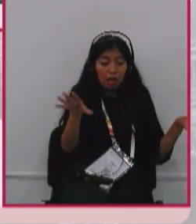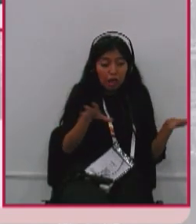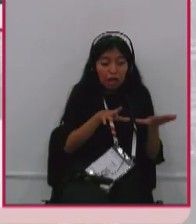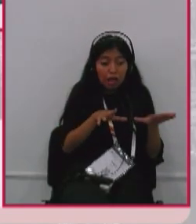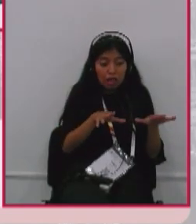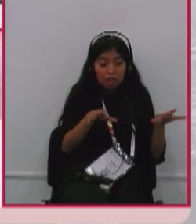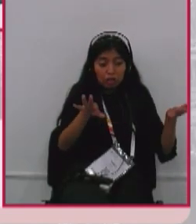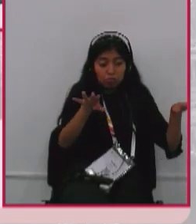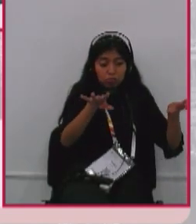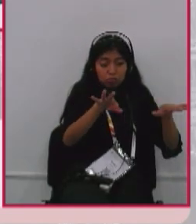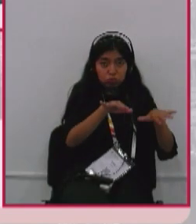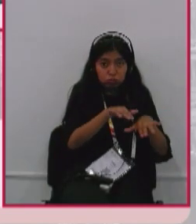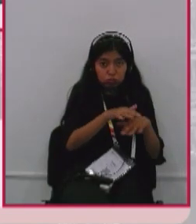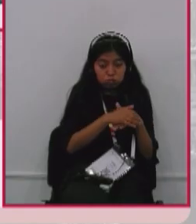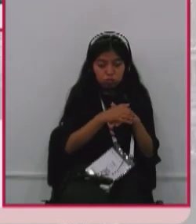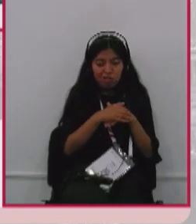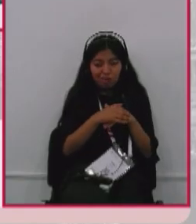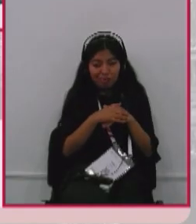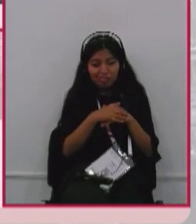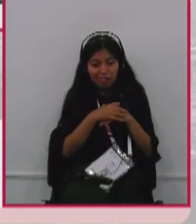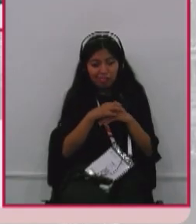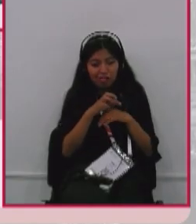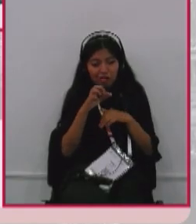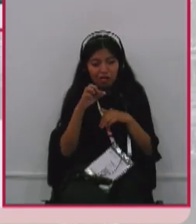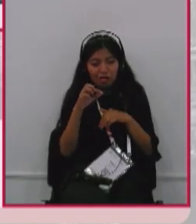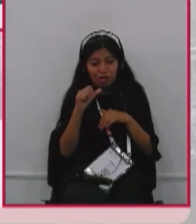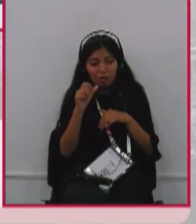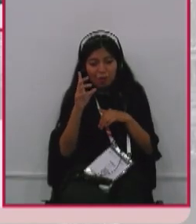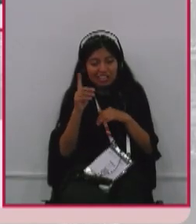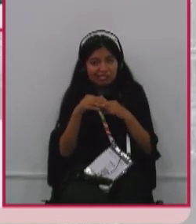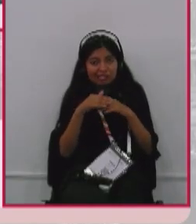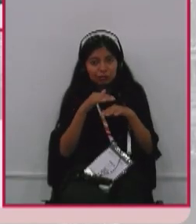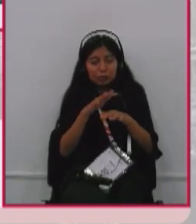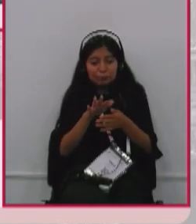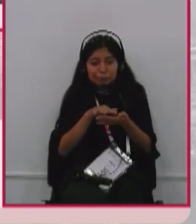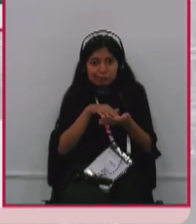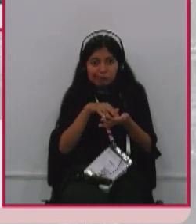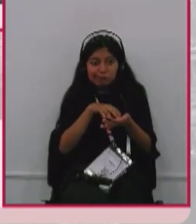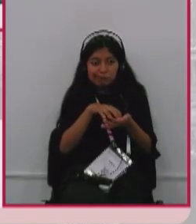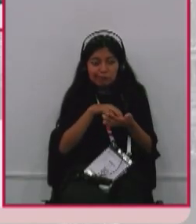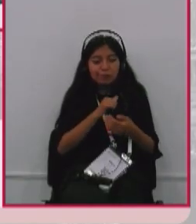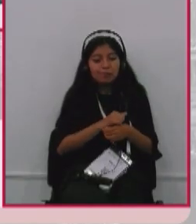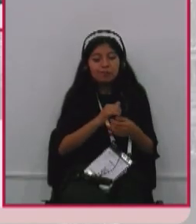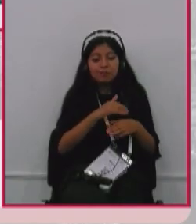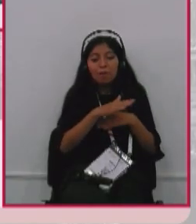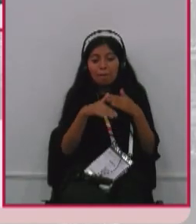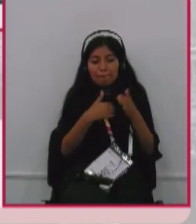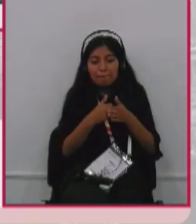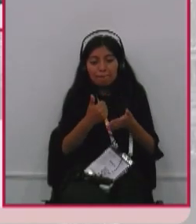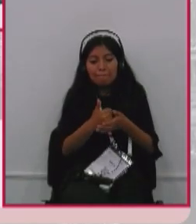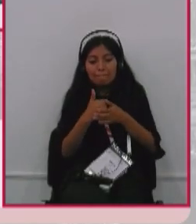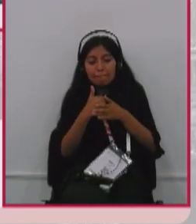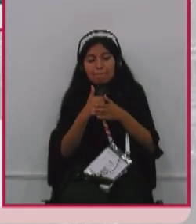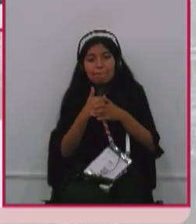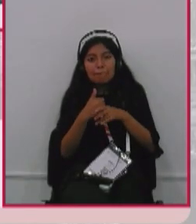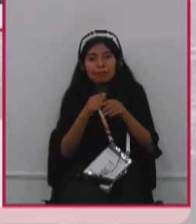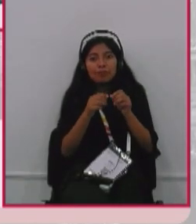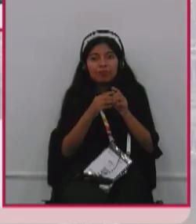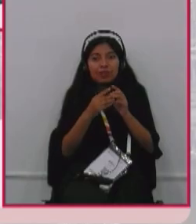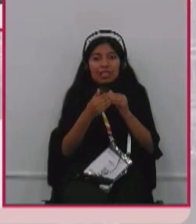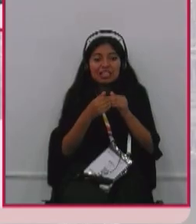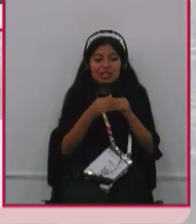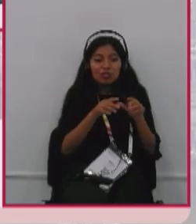al 7. Este es un pad muy sensible porque encima están los relaves. Y todo esto ha ayudado para establecer